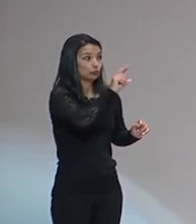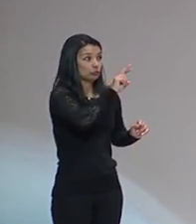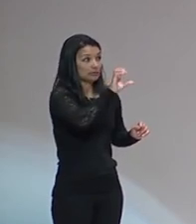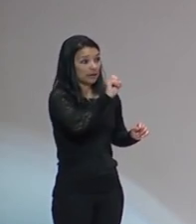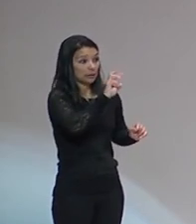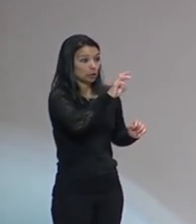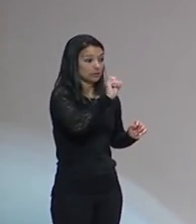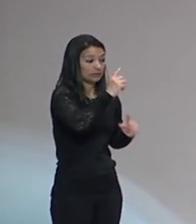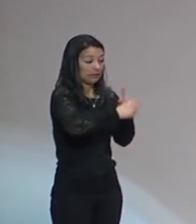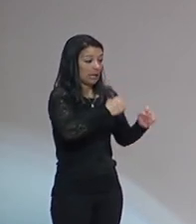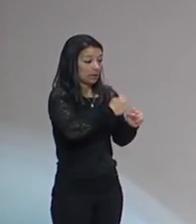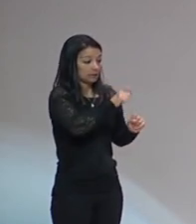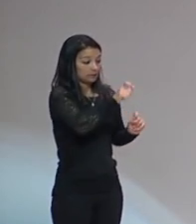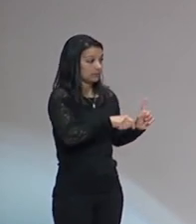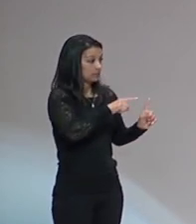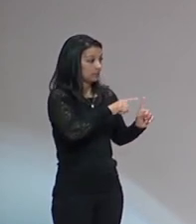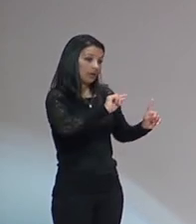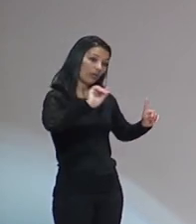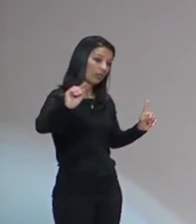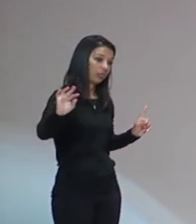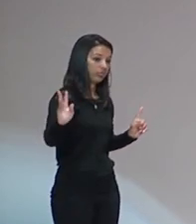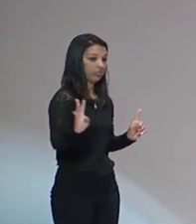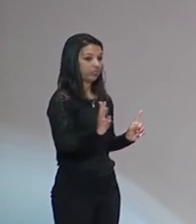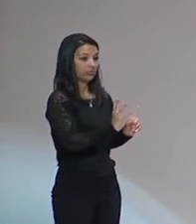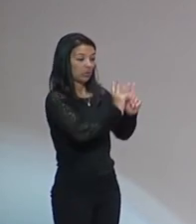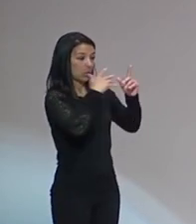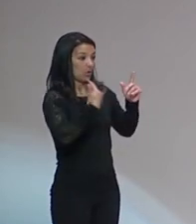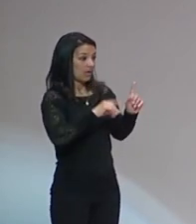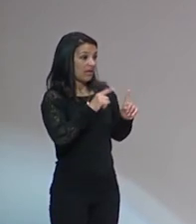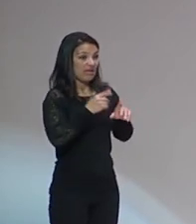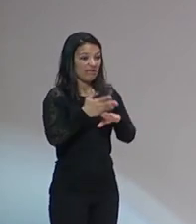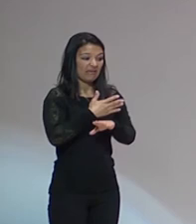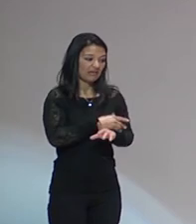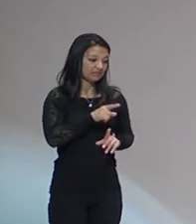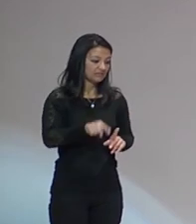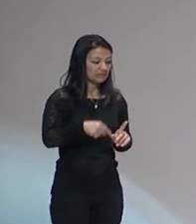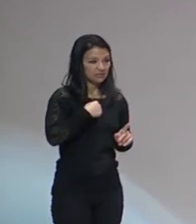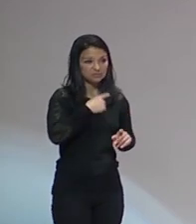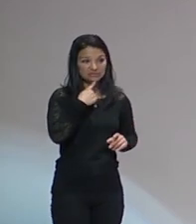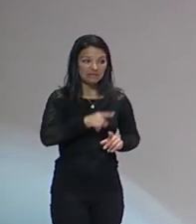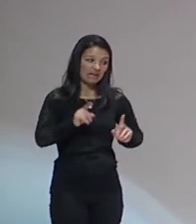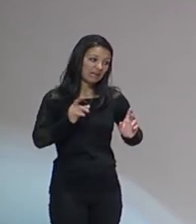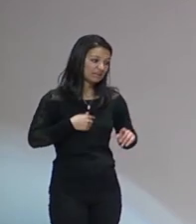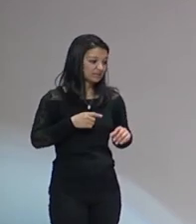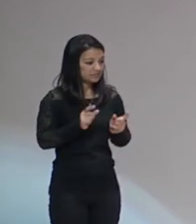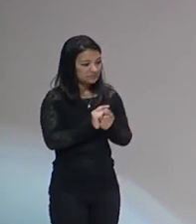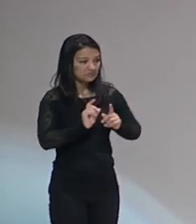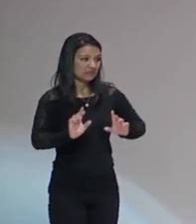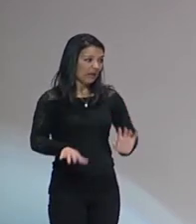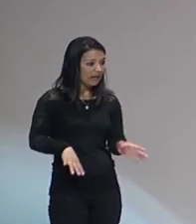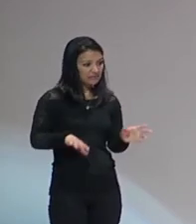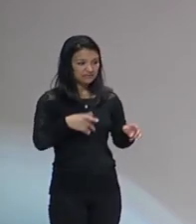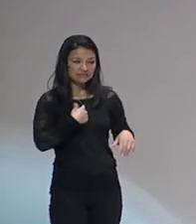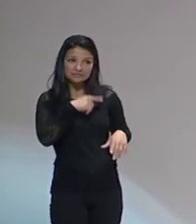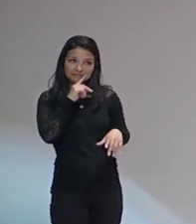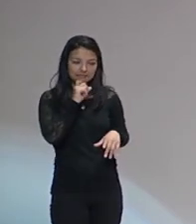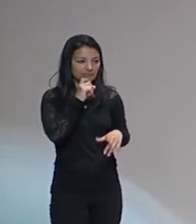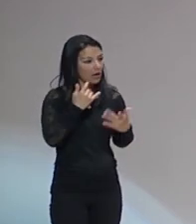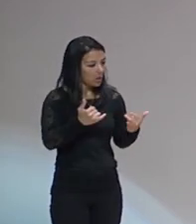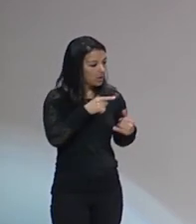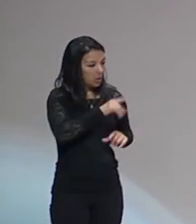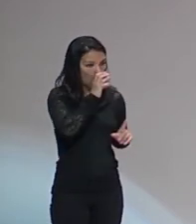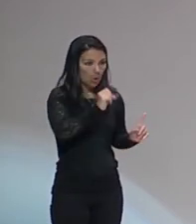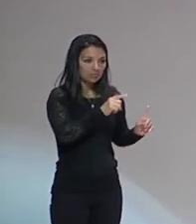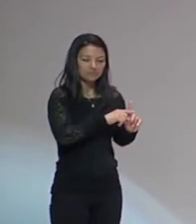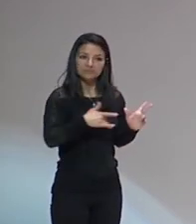siente importante, antes era como relegado, era como un estorbo, y este señor se siente valioso. Y